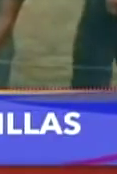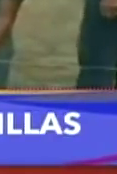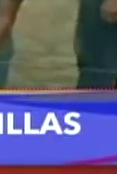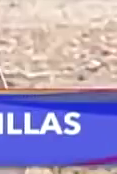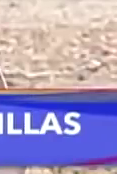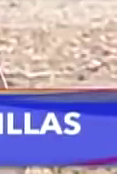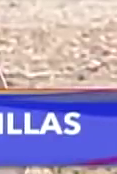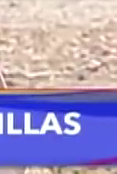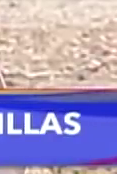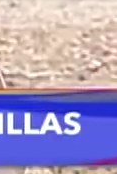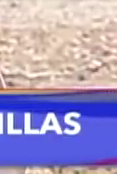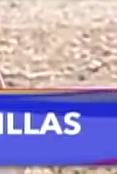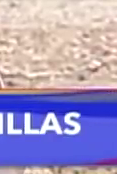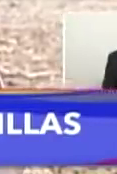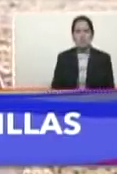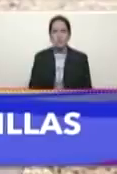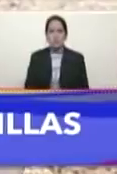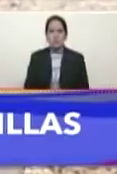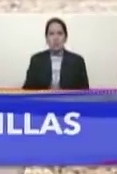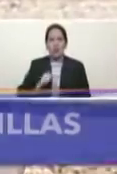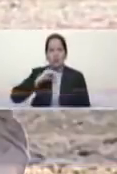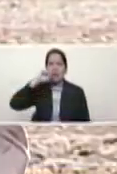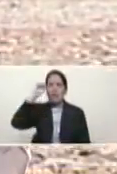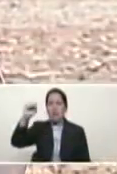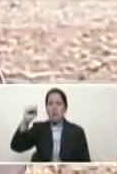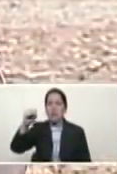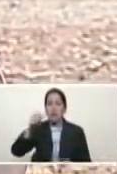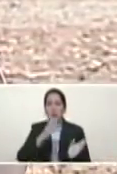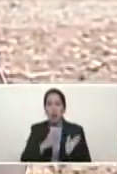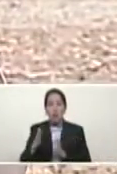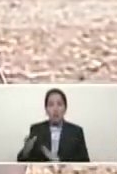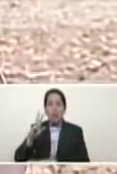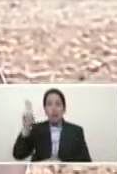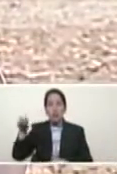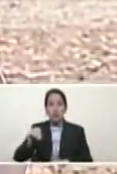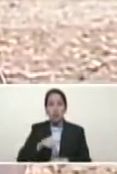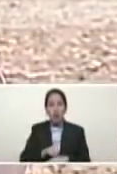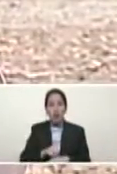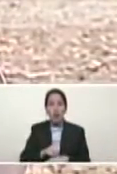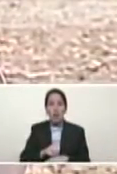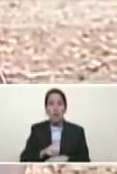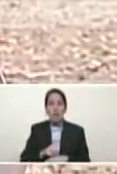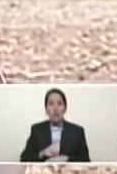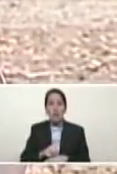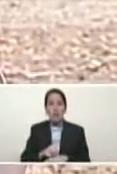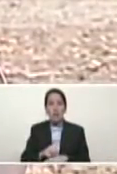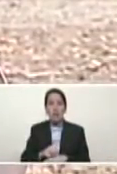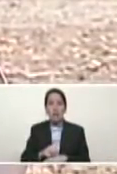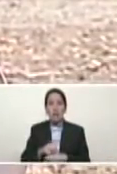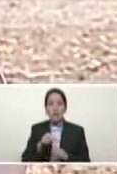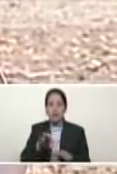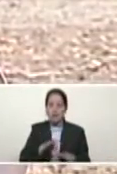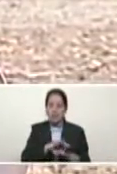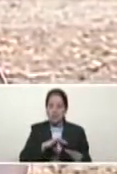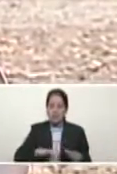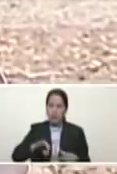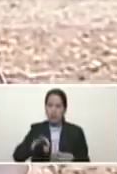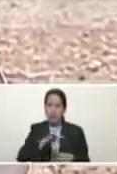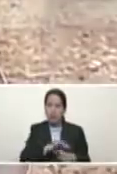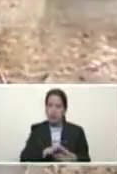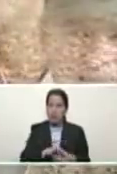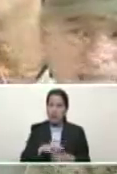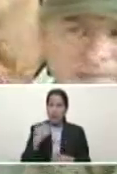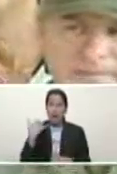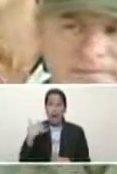revolucionario! ¡Viva! ¡Que viva el Plan Nacional de Semilla! Sigamos avanzando, así es, aquella energía